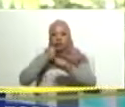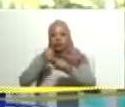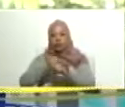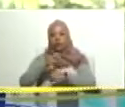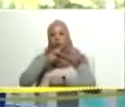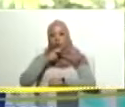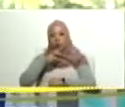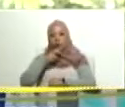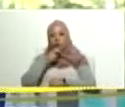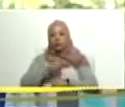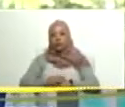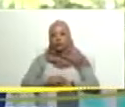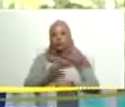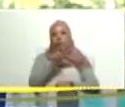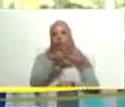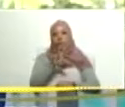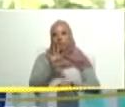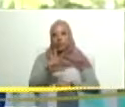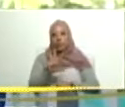Número 25,